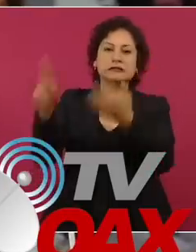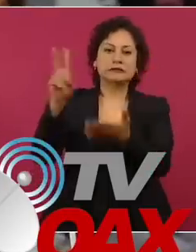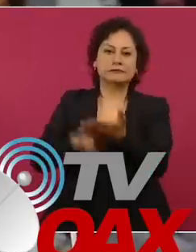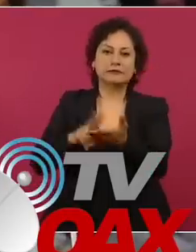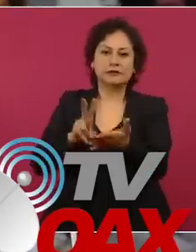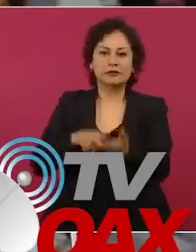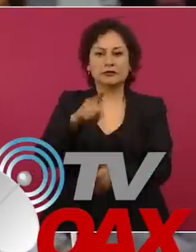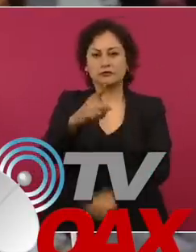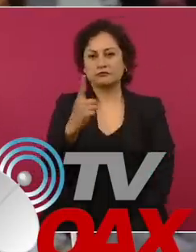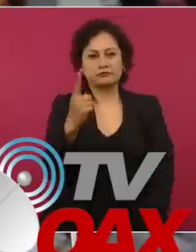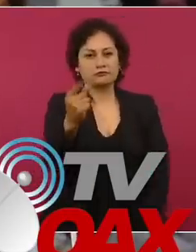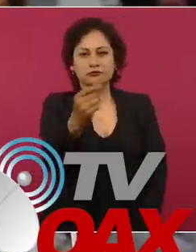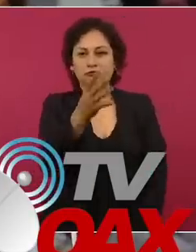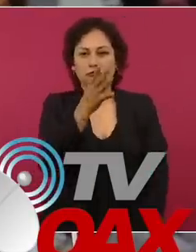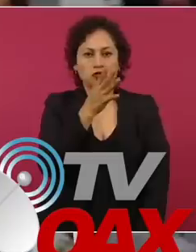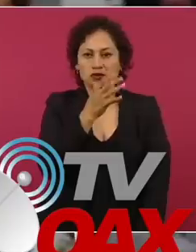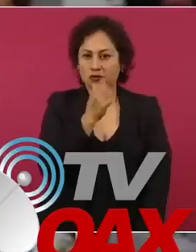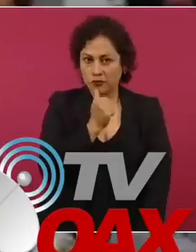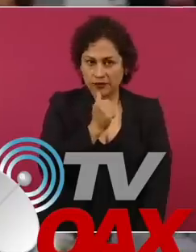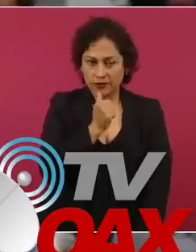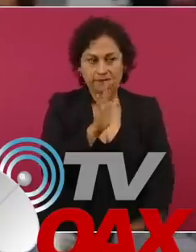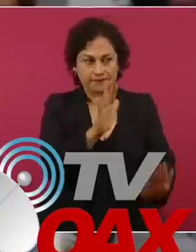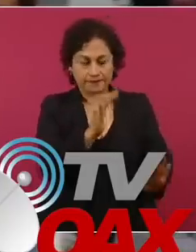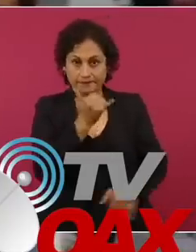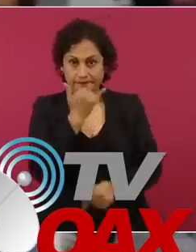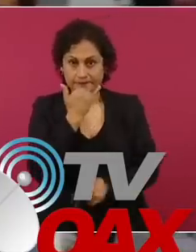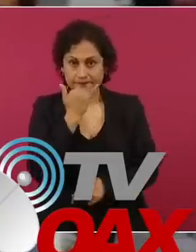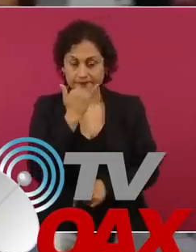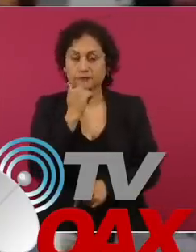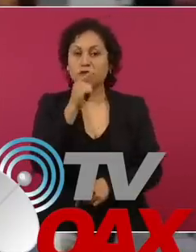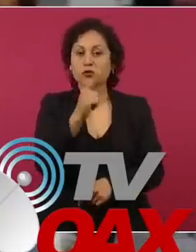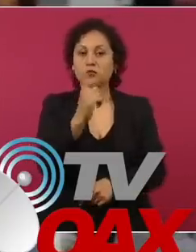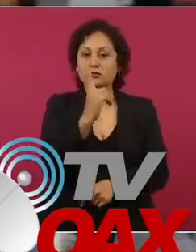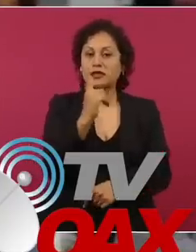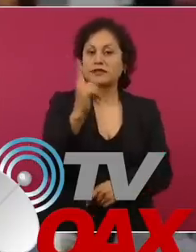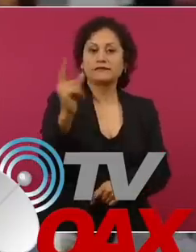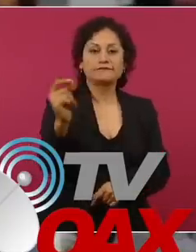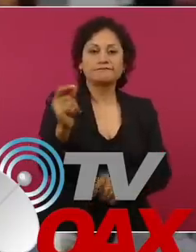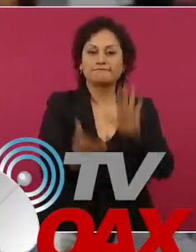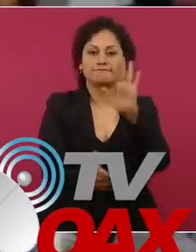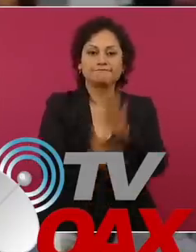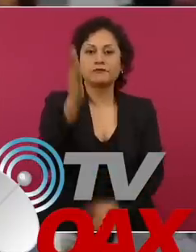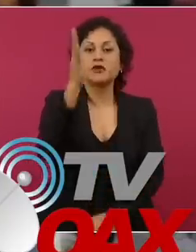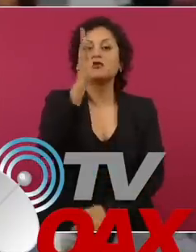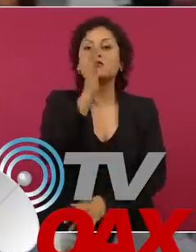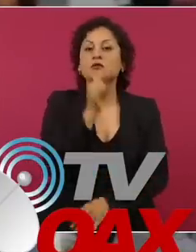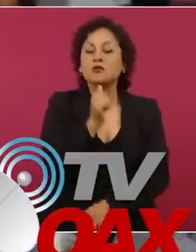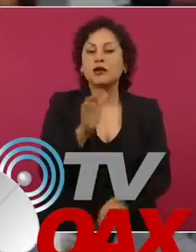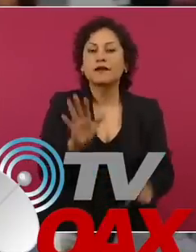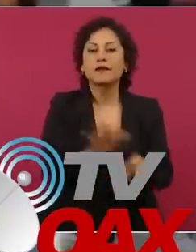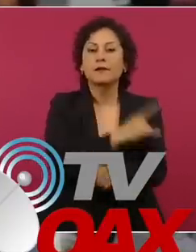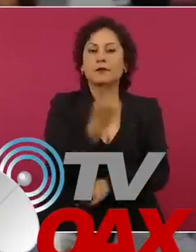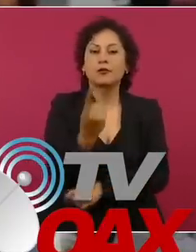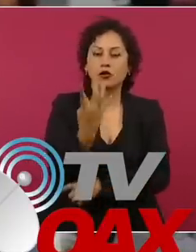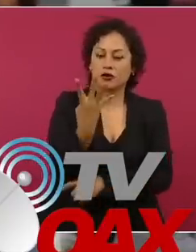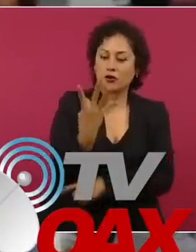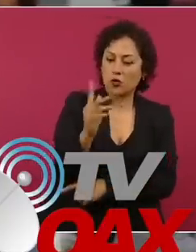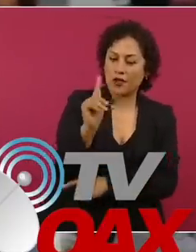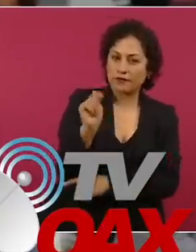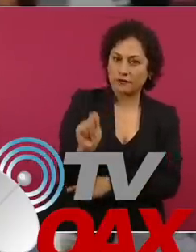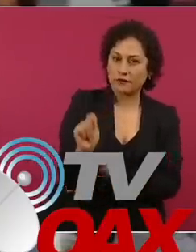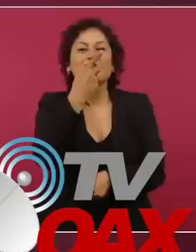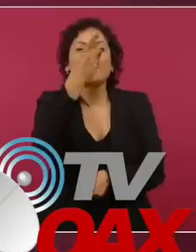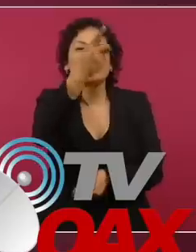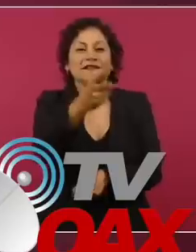Perdóneme. Digo que usted no se puede ir porque la Cuarta Transformación no puede realizarse